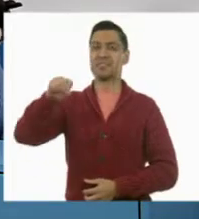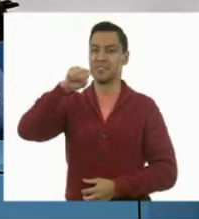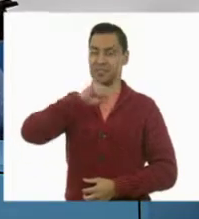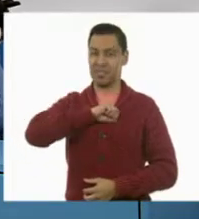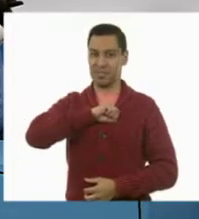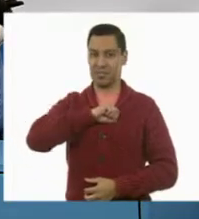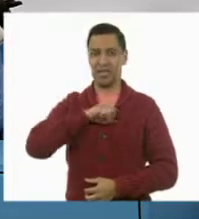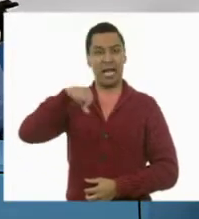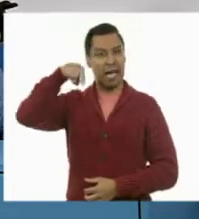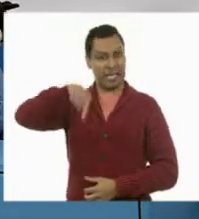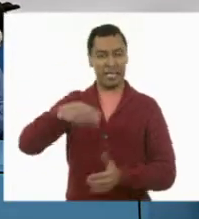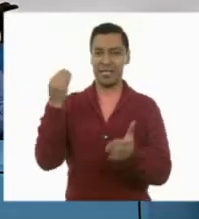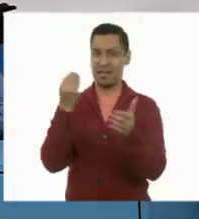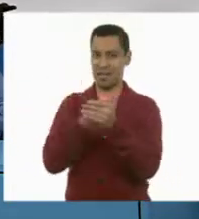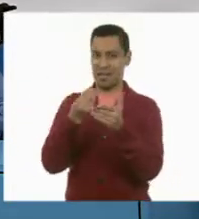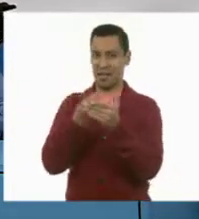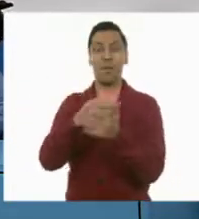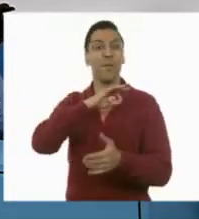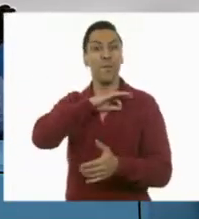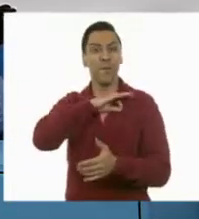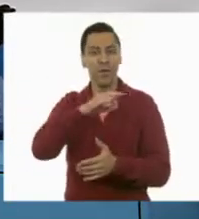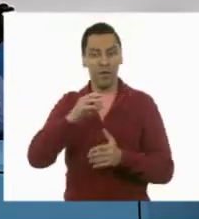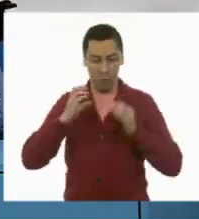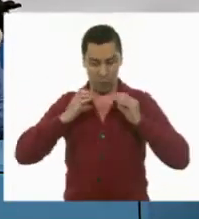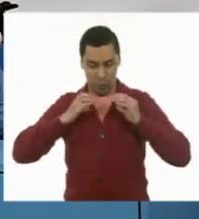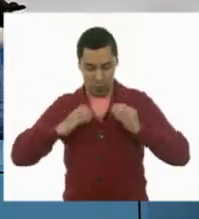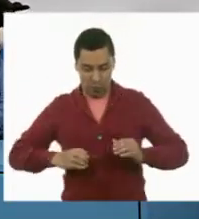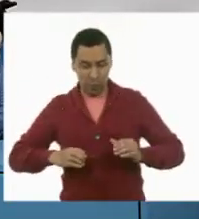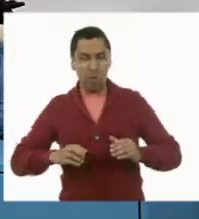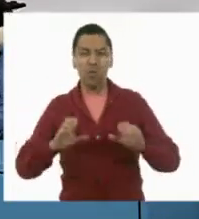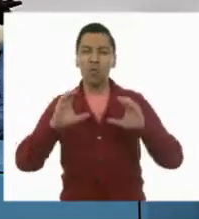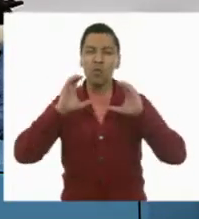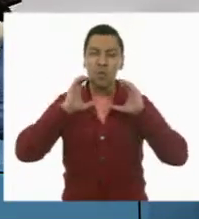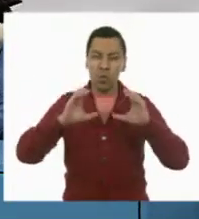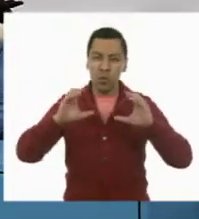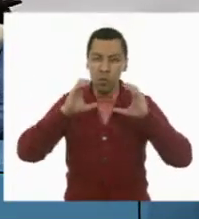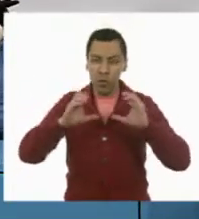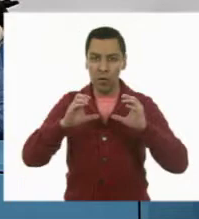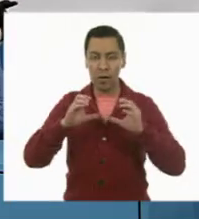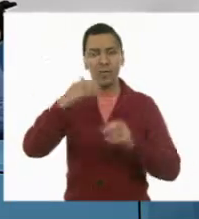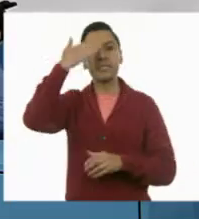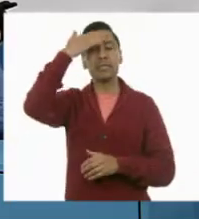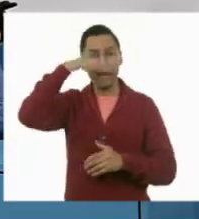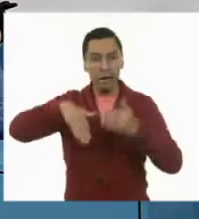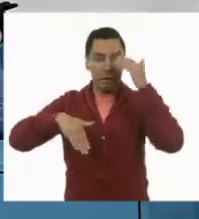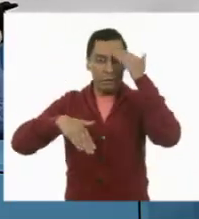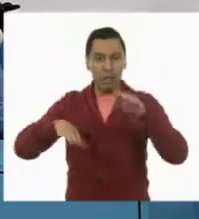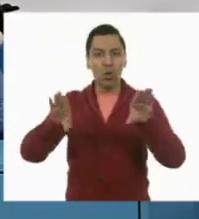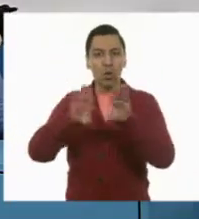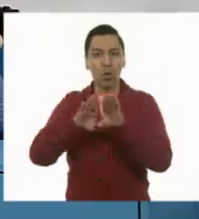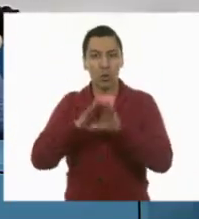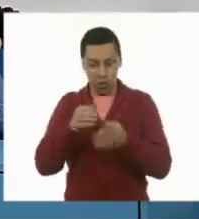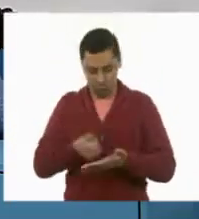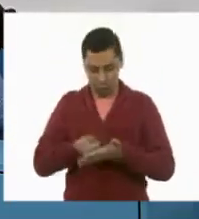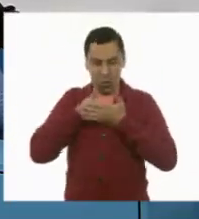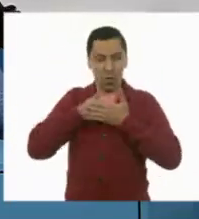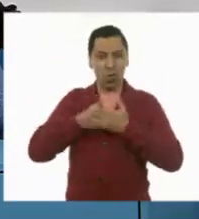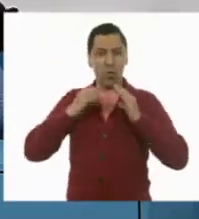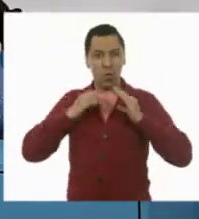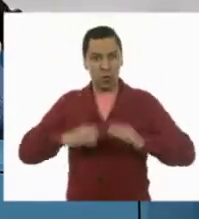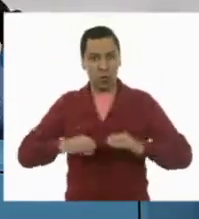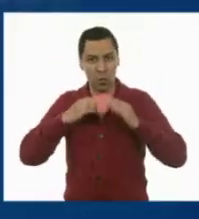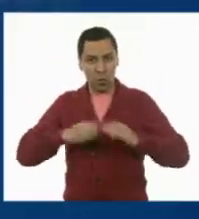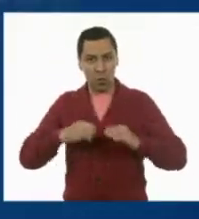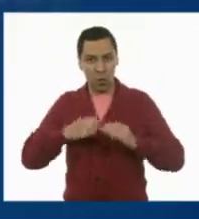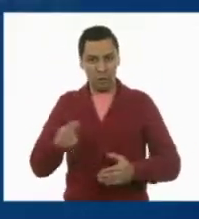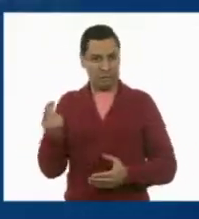porque pues también así podemos cuidar a nuestro cuerpo, podemos saber lo que es mejor para él y ejercer nosotros mismos ese derecho a